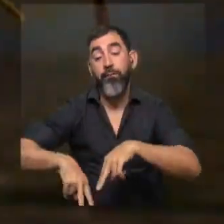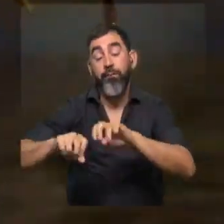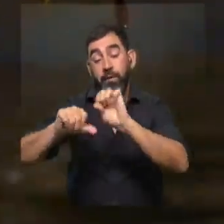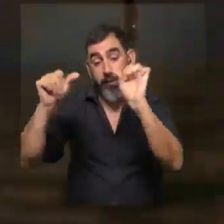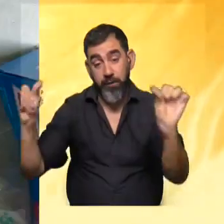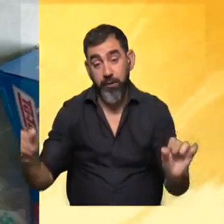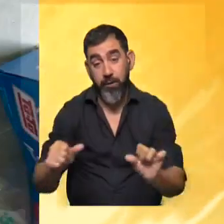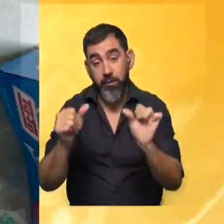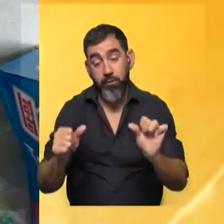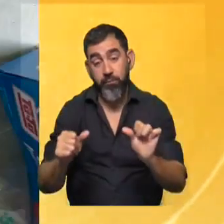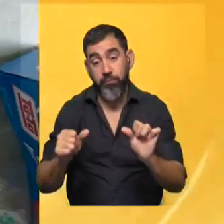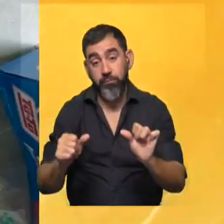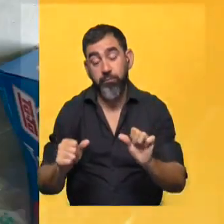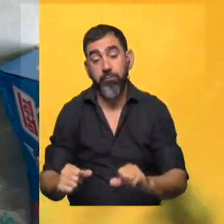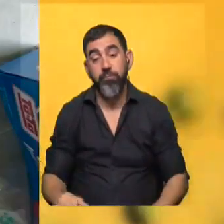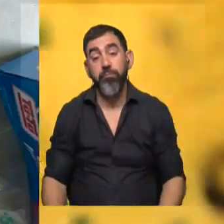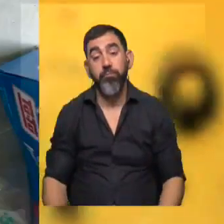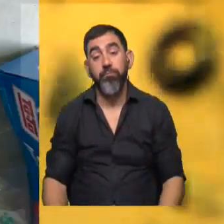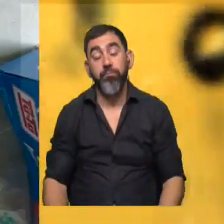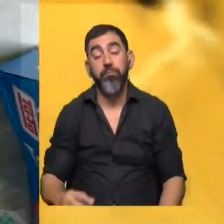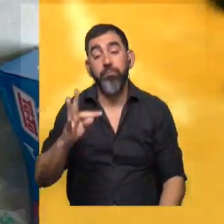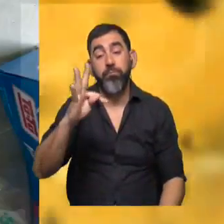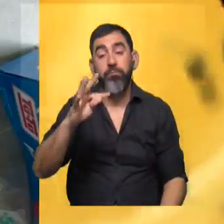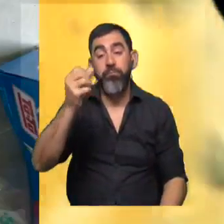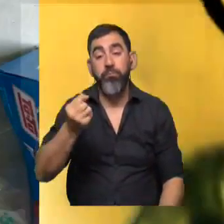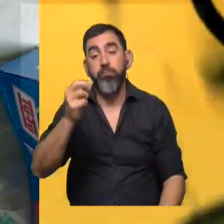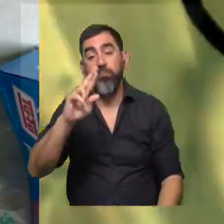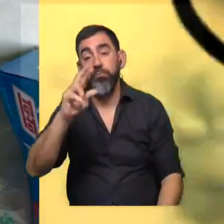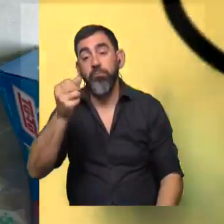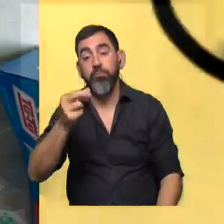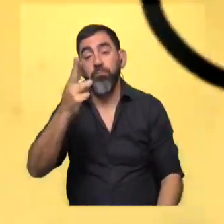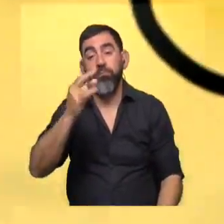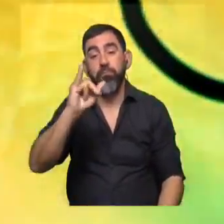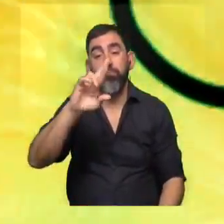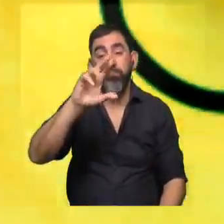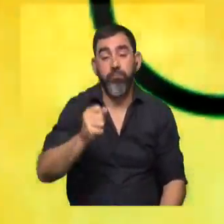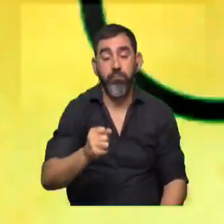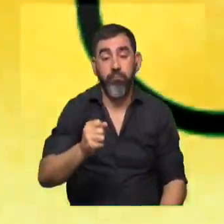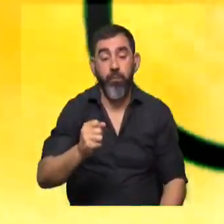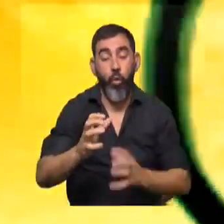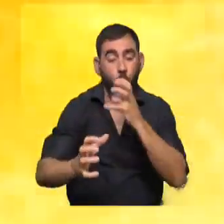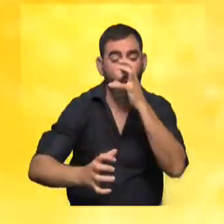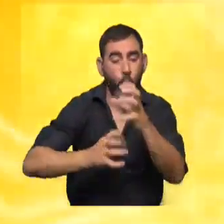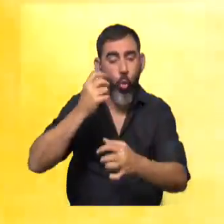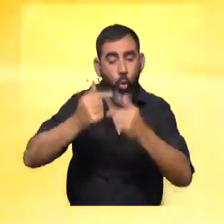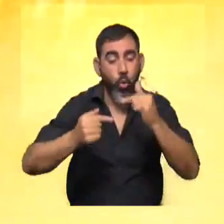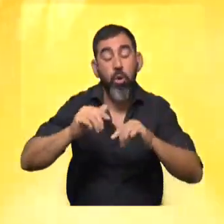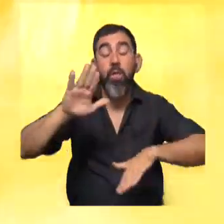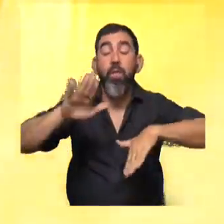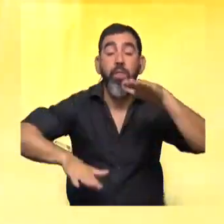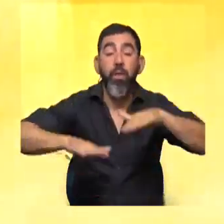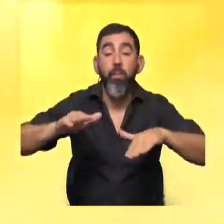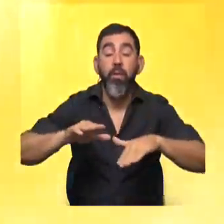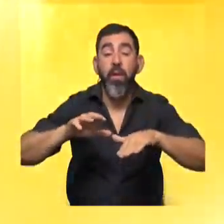haciendo con una de las vedettes de nuestro estudio, que es la tararira tornasol, demuestran que, por ejemplo, la tararira tornasol depende de un